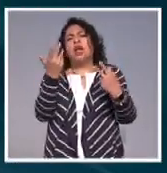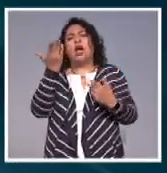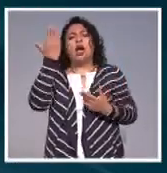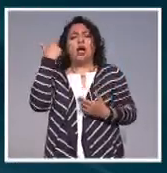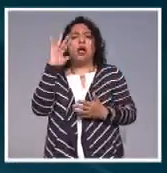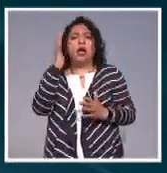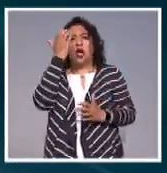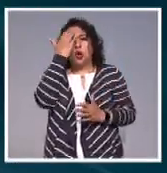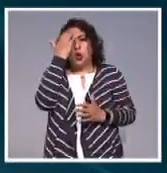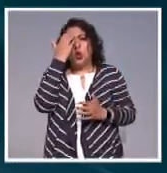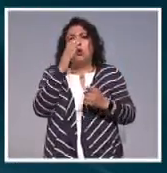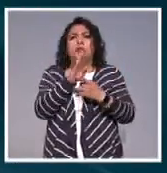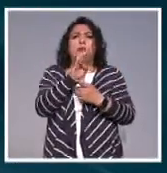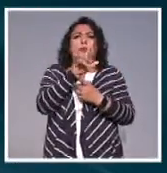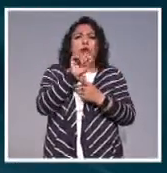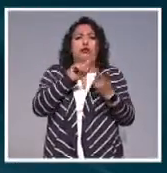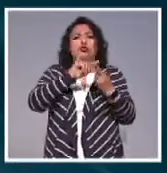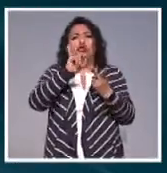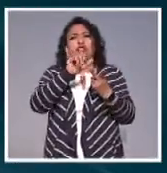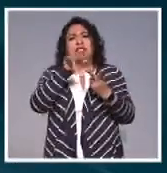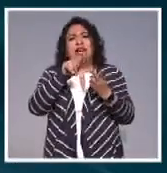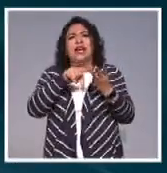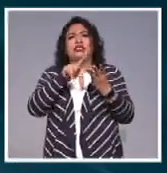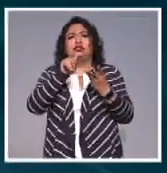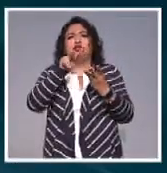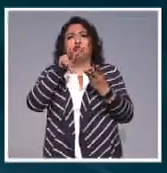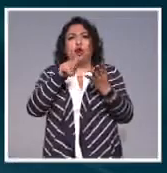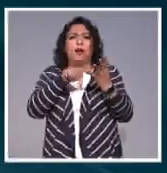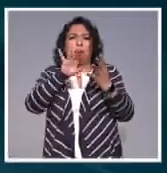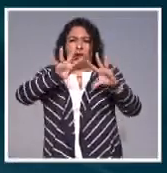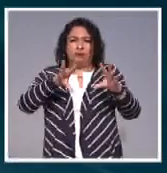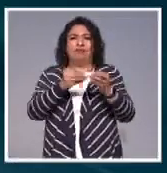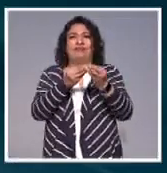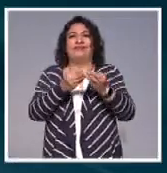una fusión entre el blues, el jazz, la trova y los boleros.